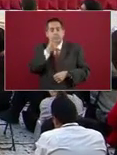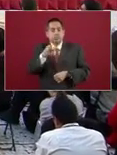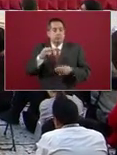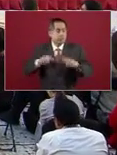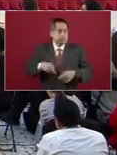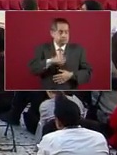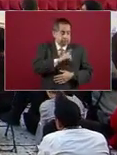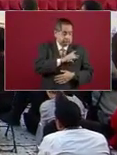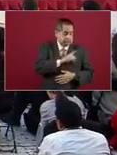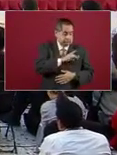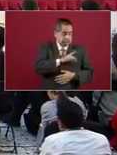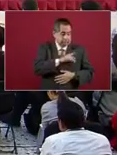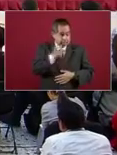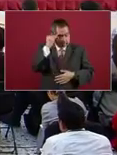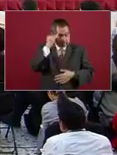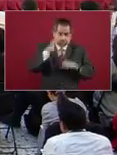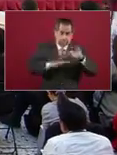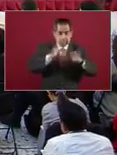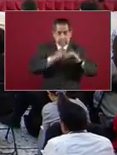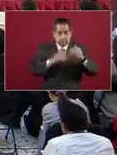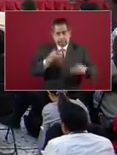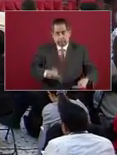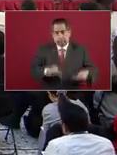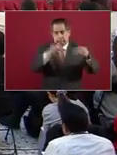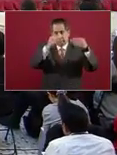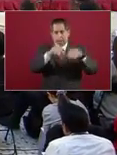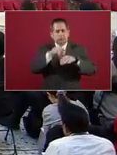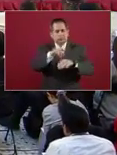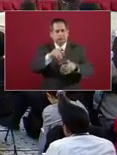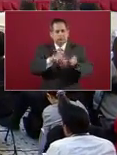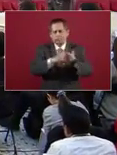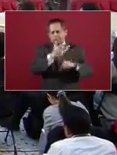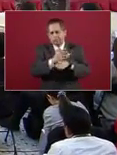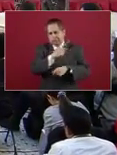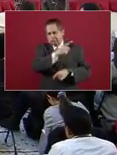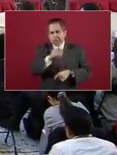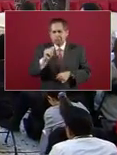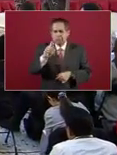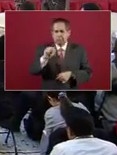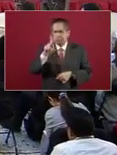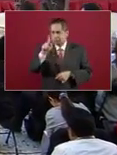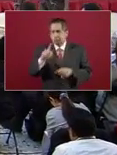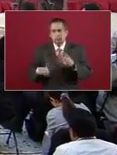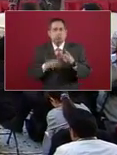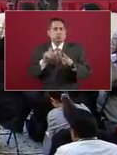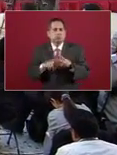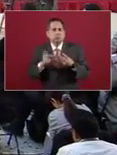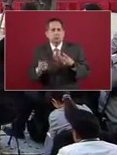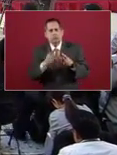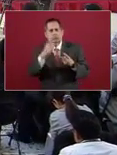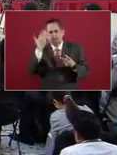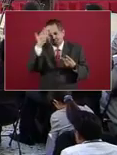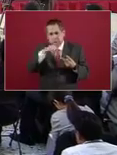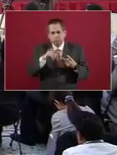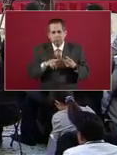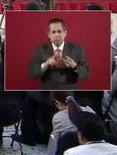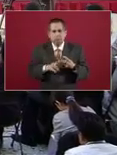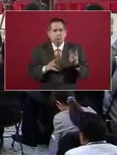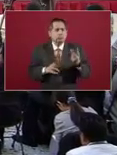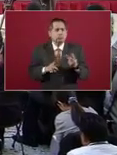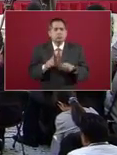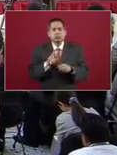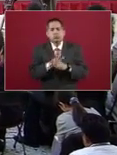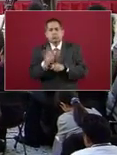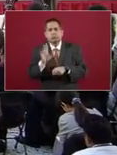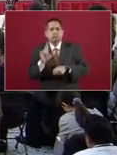miedo son quienes construyen muros, esto en referencia al presidente estadounidense Donald Trump. Y la segunda, saber qué día y a qué hora